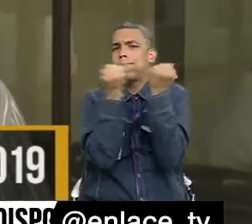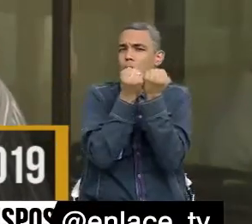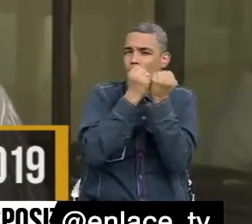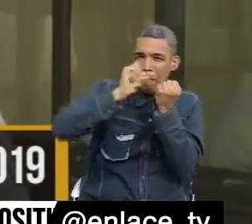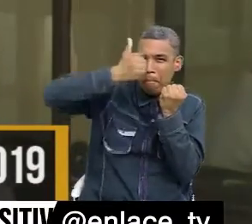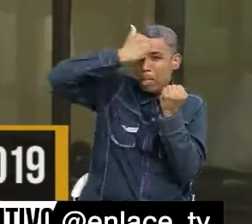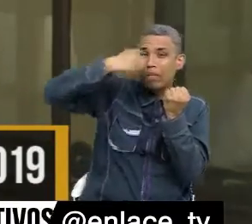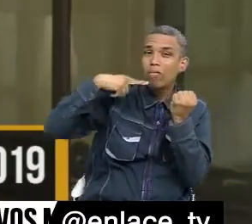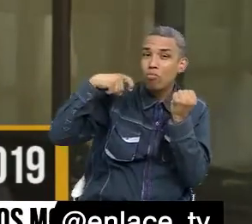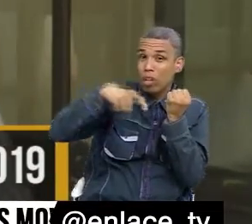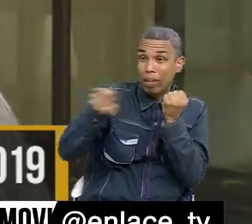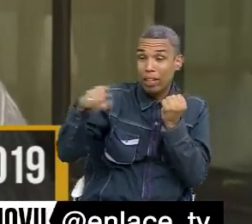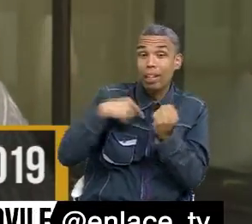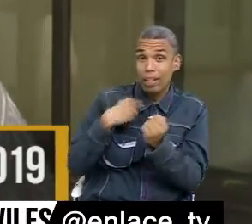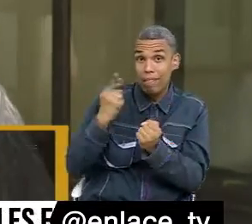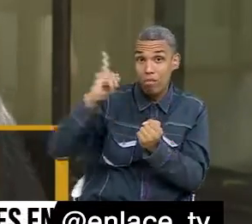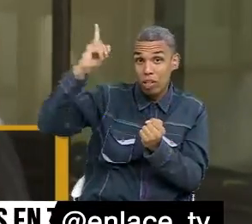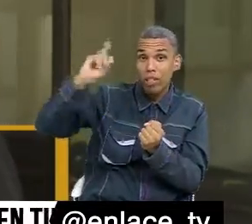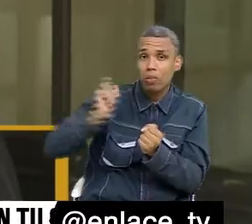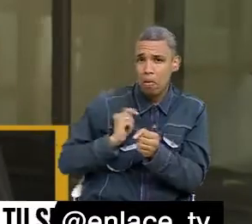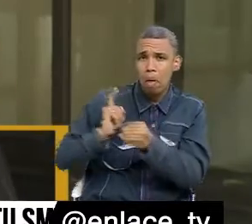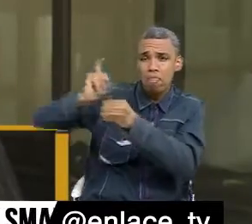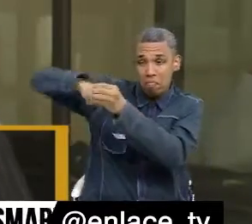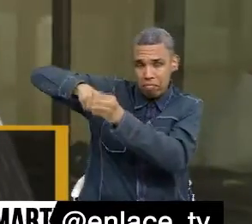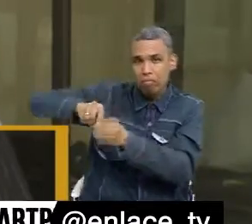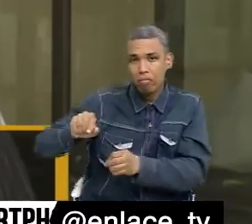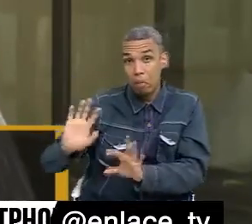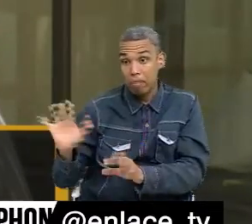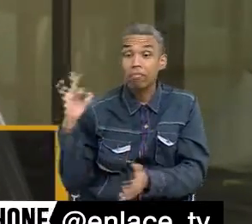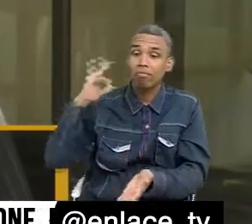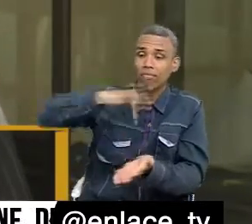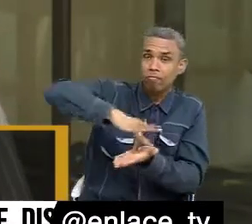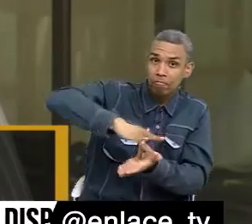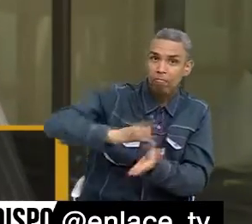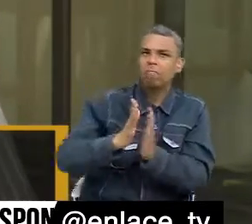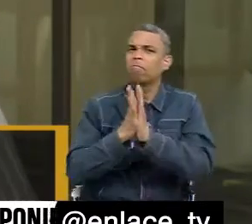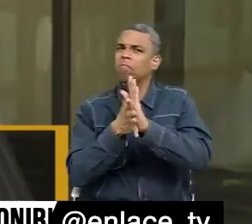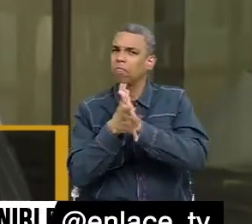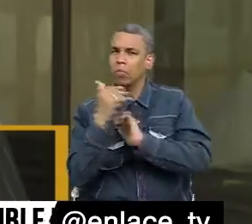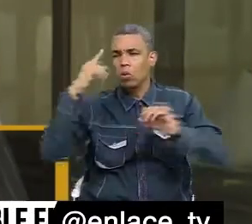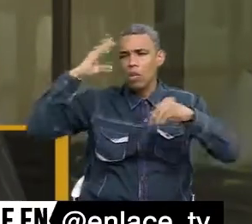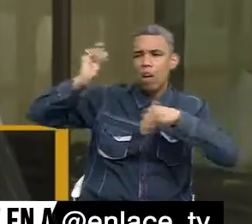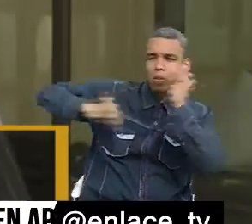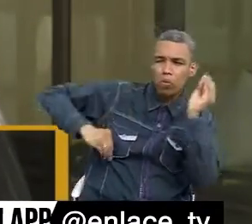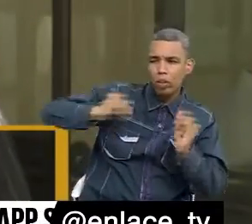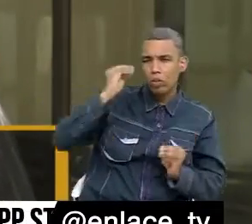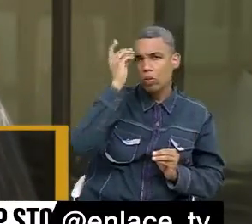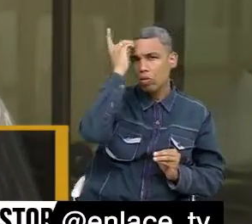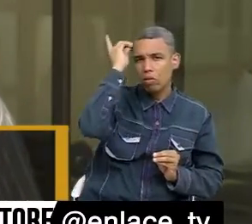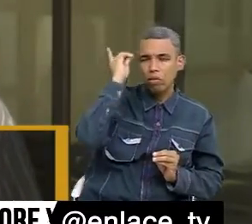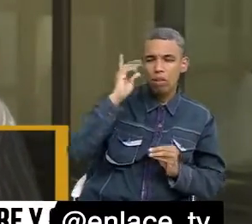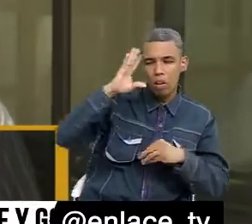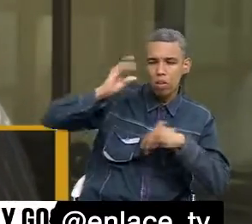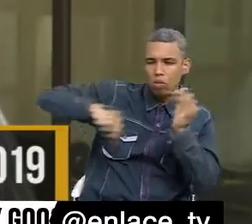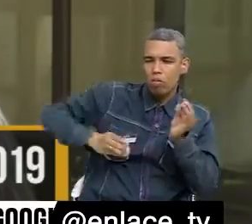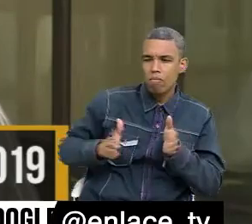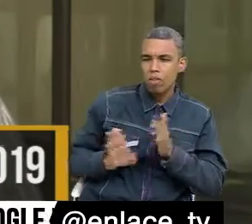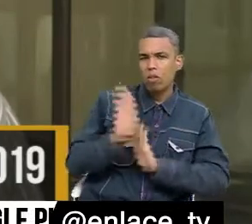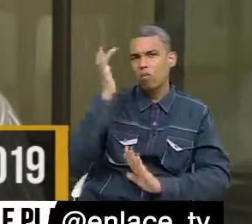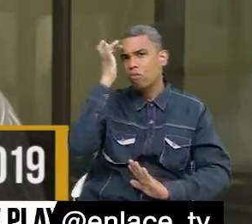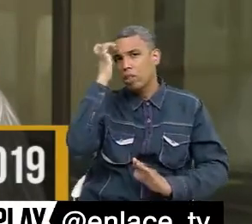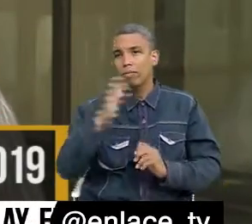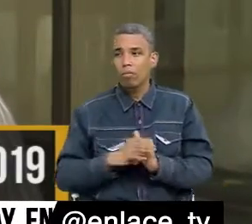Primero porque consideramos que los aspectos esenciales no se están tratando. Por ejemplo, el problema de la red pública hospitalaria, que es uno de los